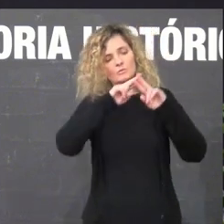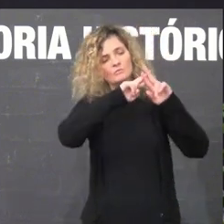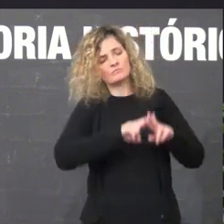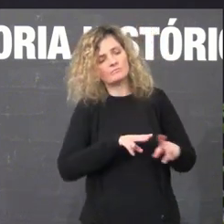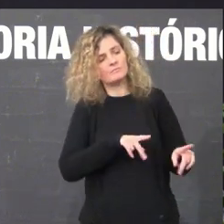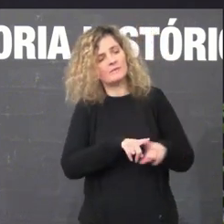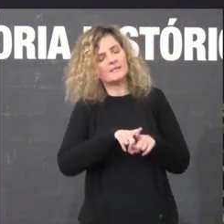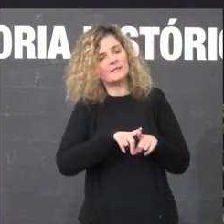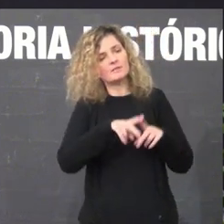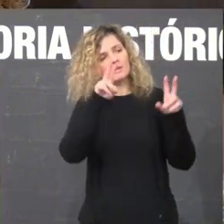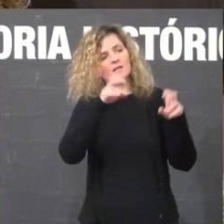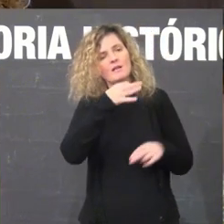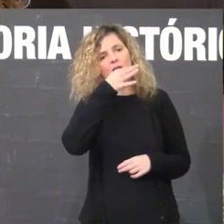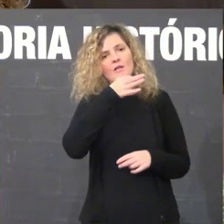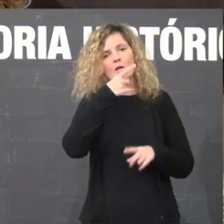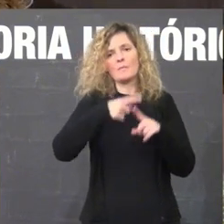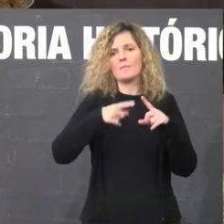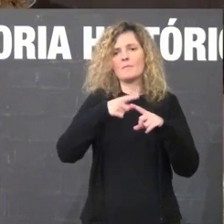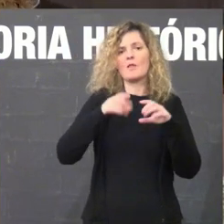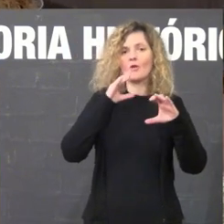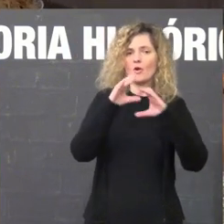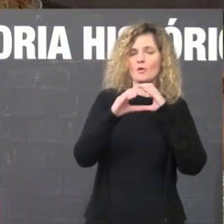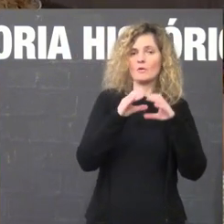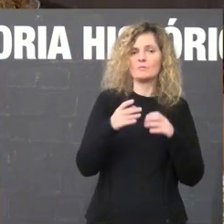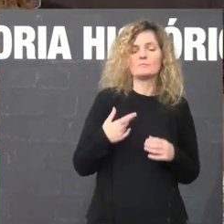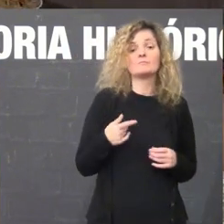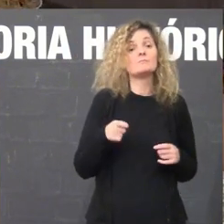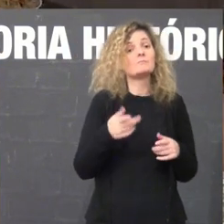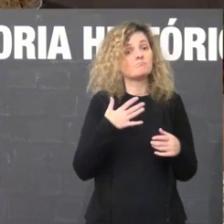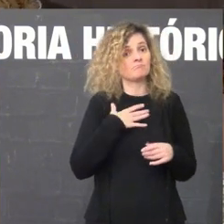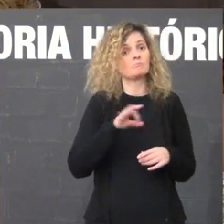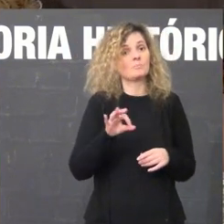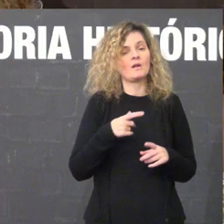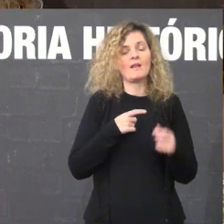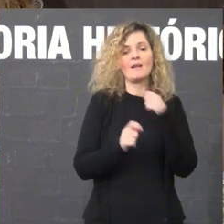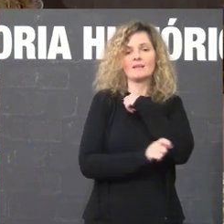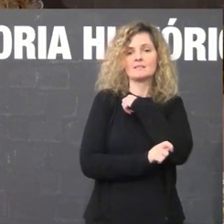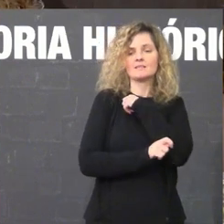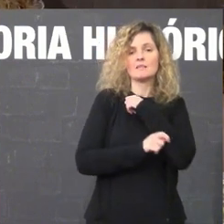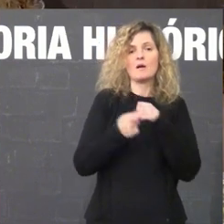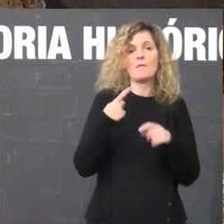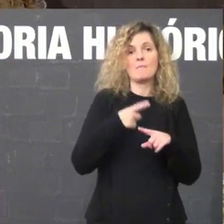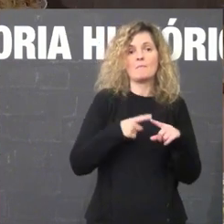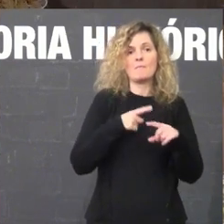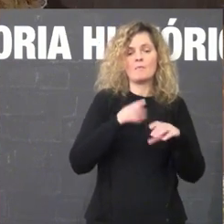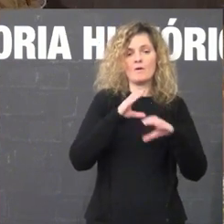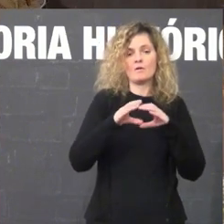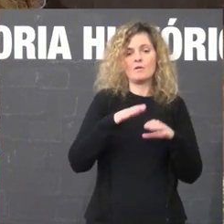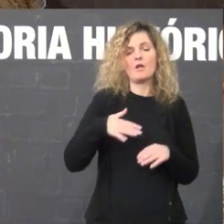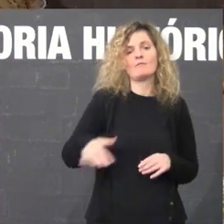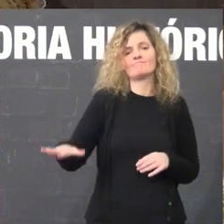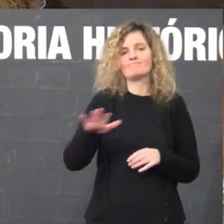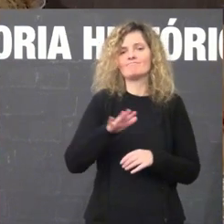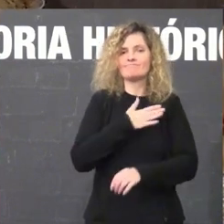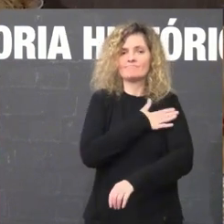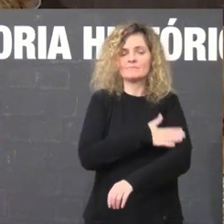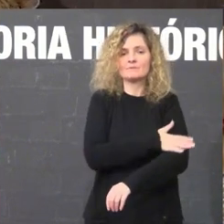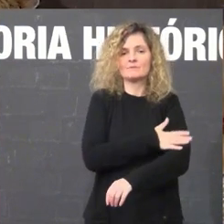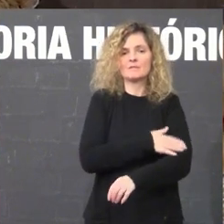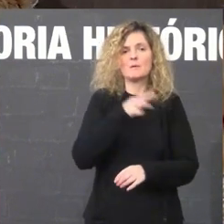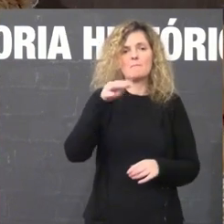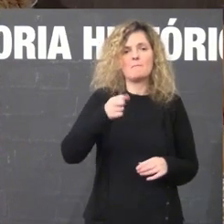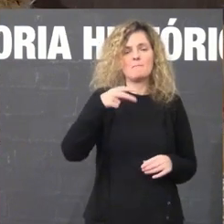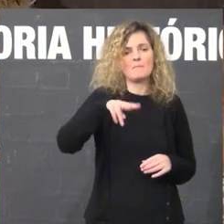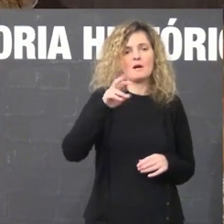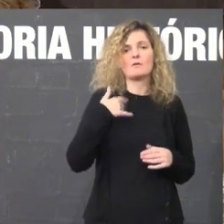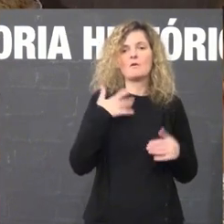crítico o discurso dos medios de comunicación es sobre todo las estrategias mediáticas las cloacas de su estado el emanulevín